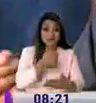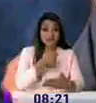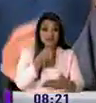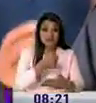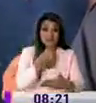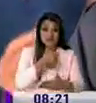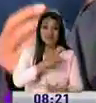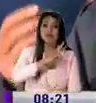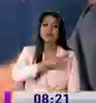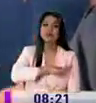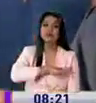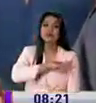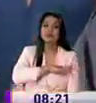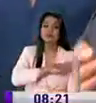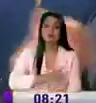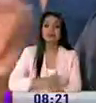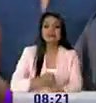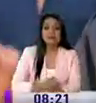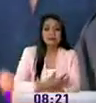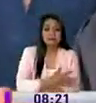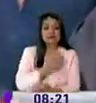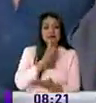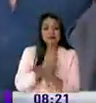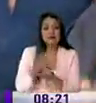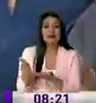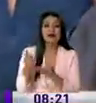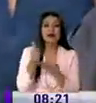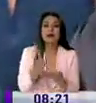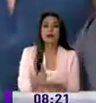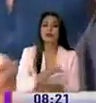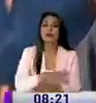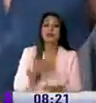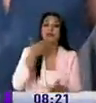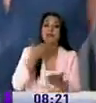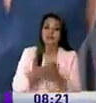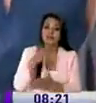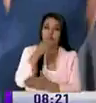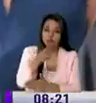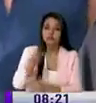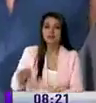el municipio se ponga muy sensible y que ya definitivamente nos haya